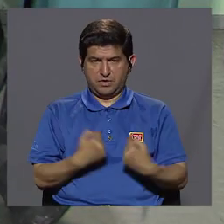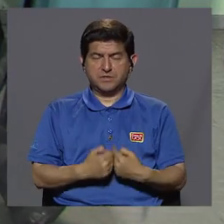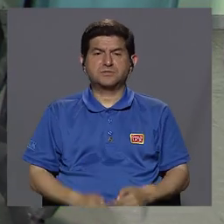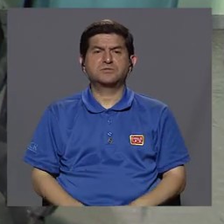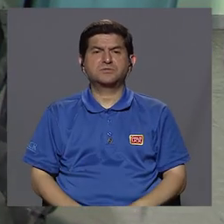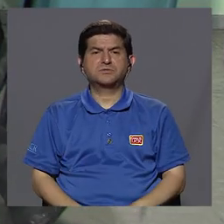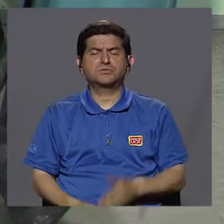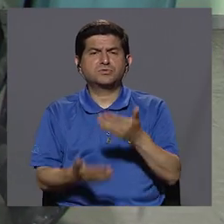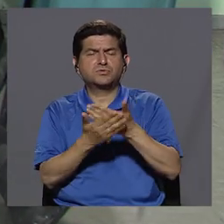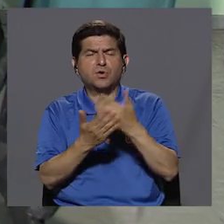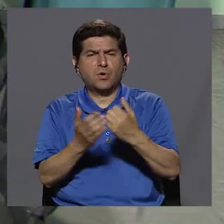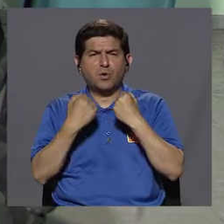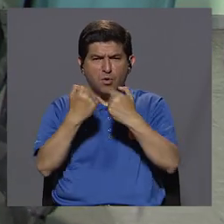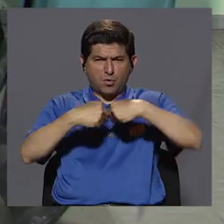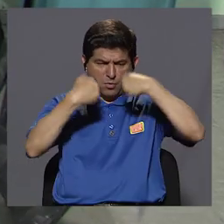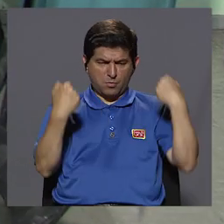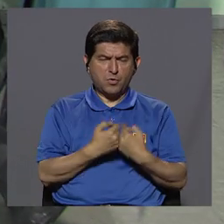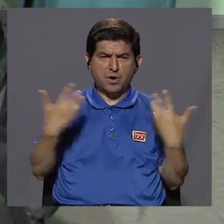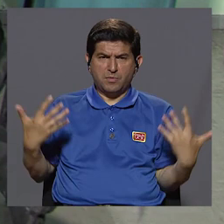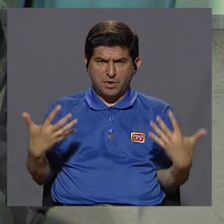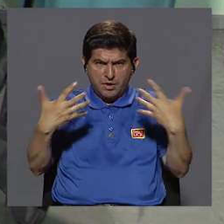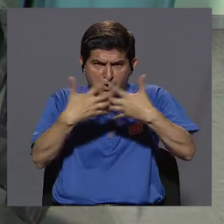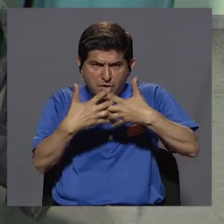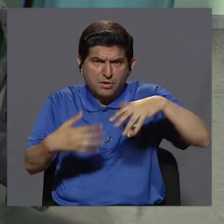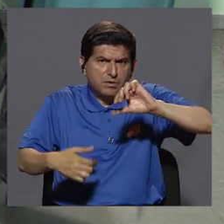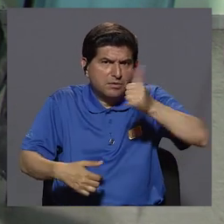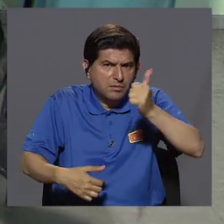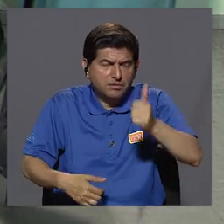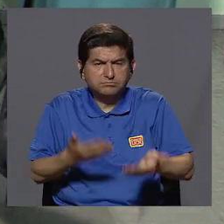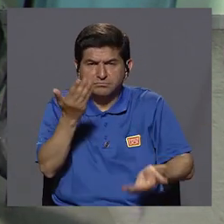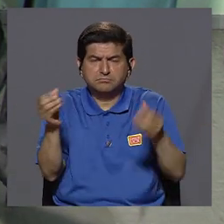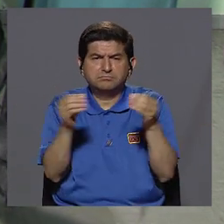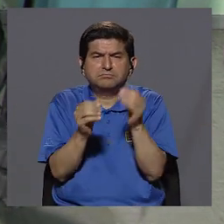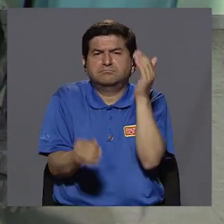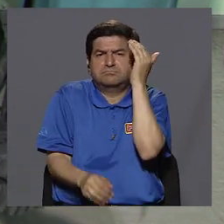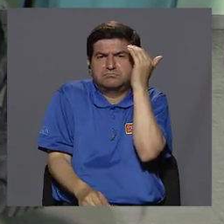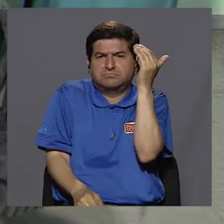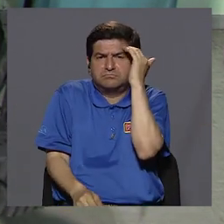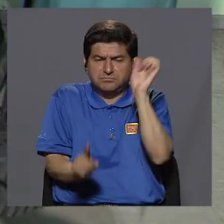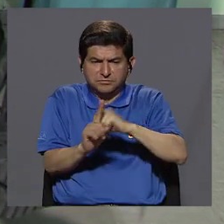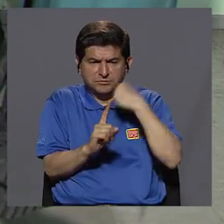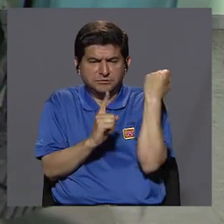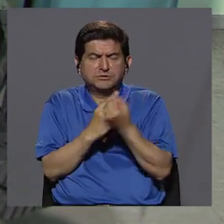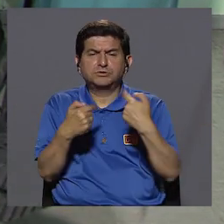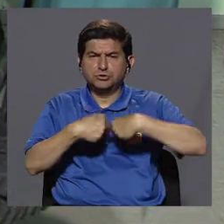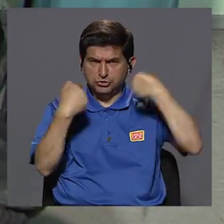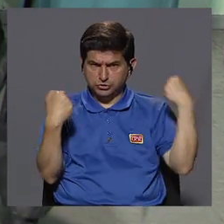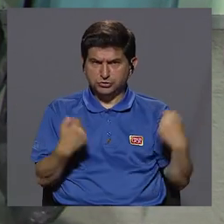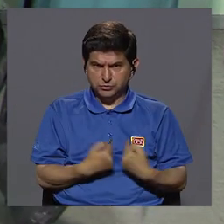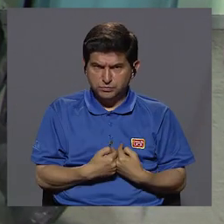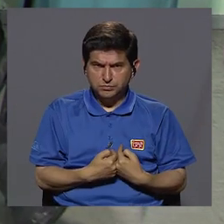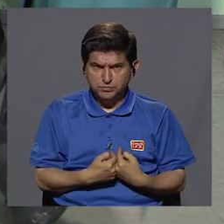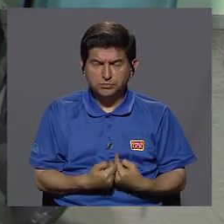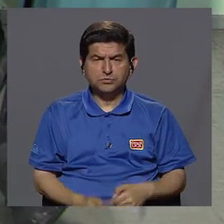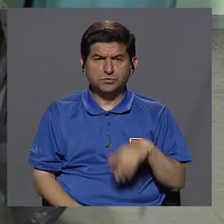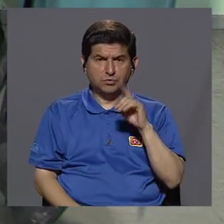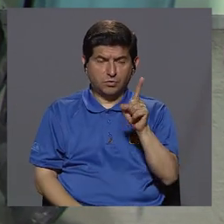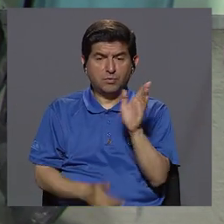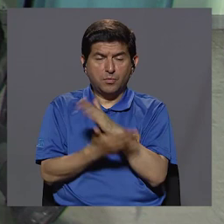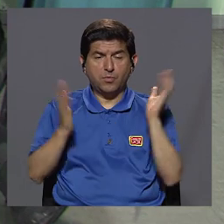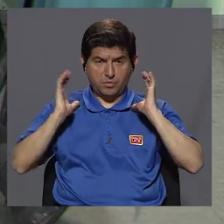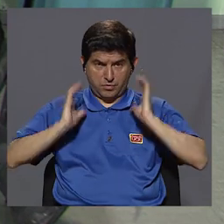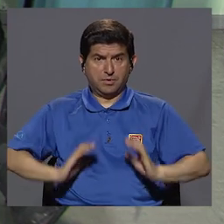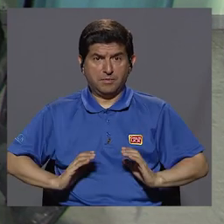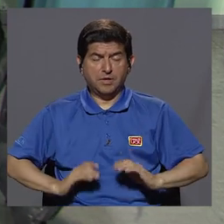es complemento a otro tipo de pruebas digamos en este caso de que es más para conocer el estado del corazón como como lo como